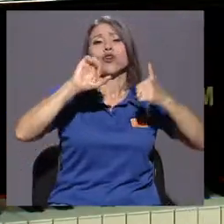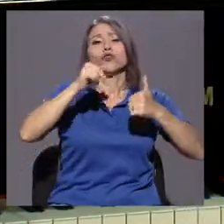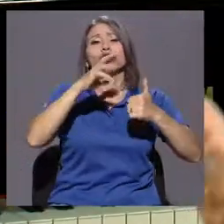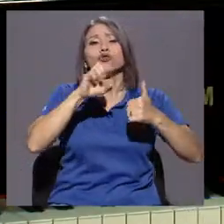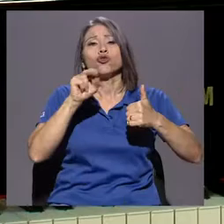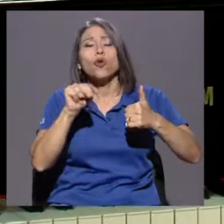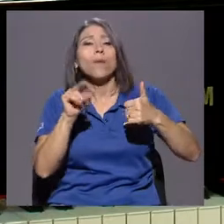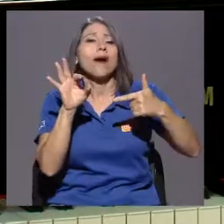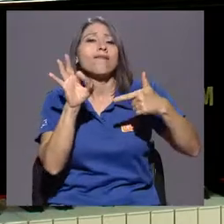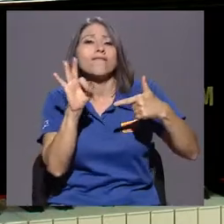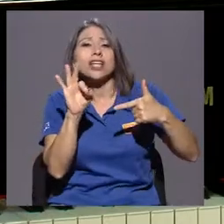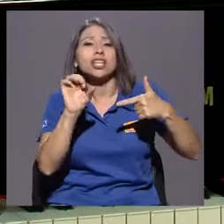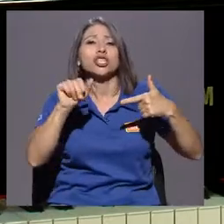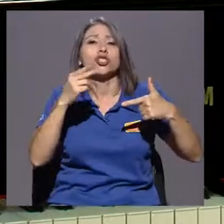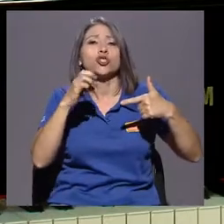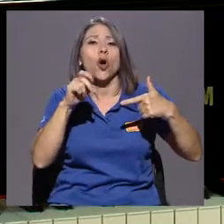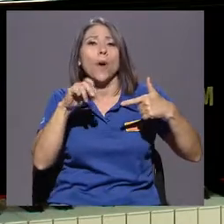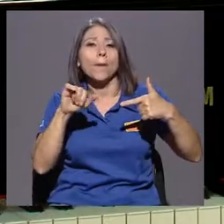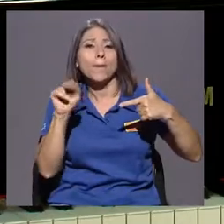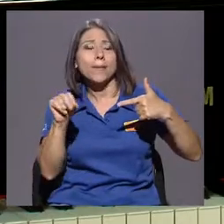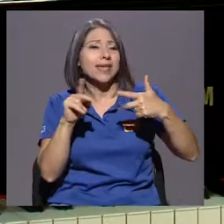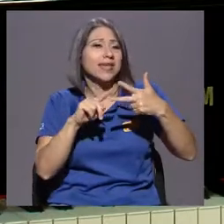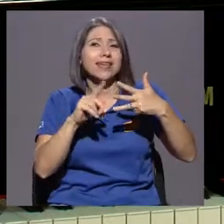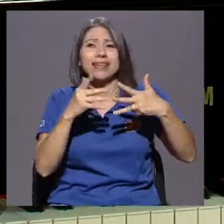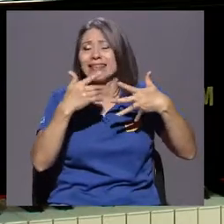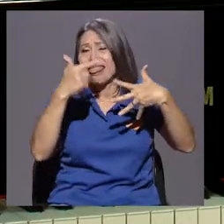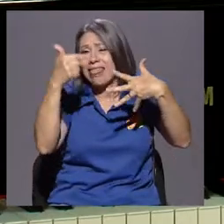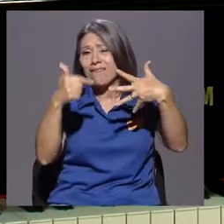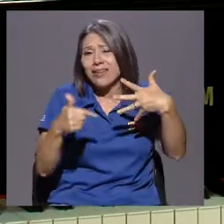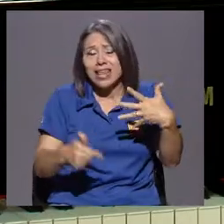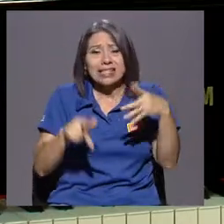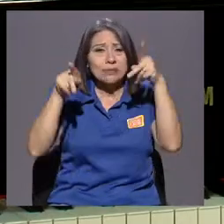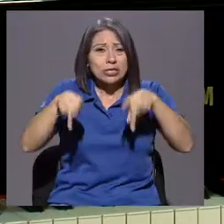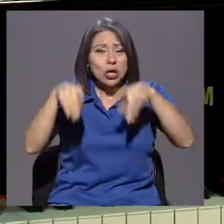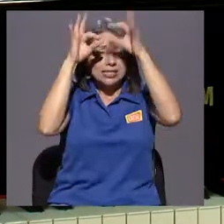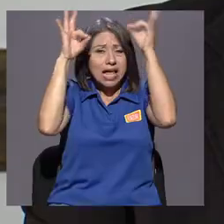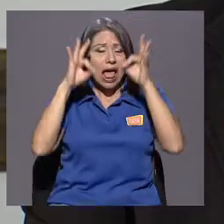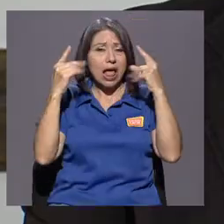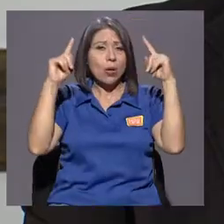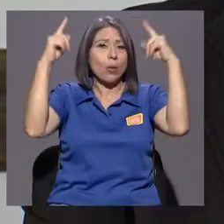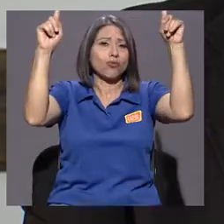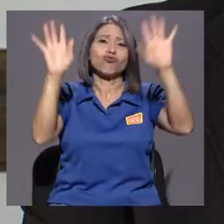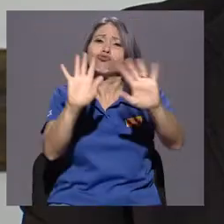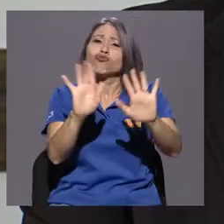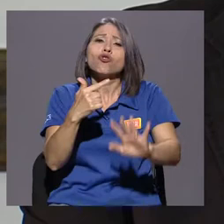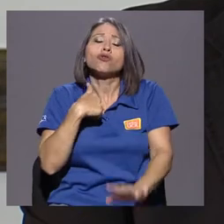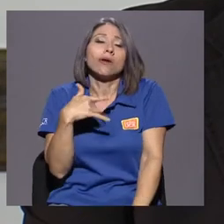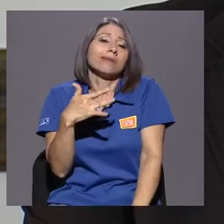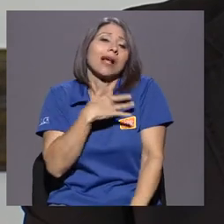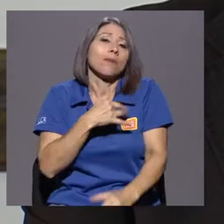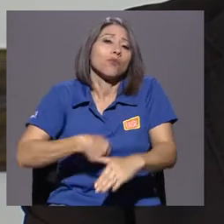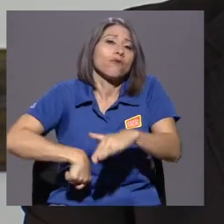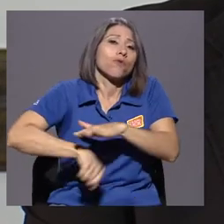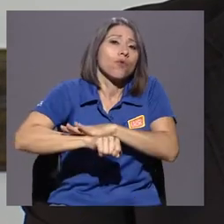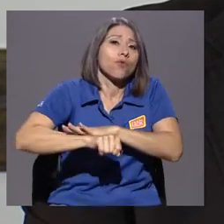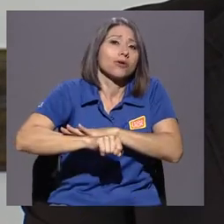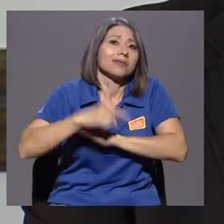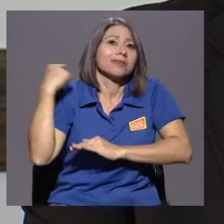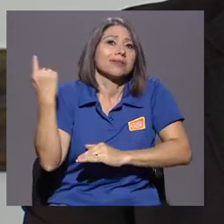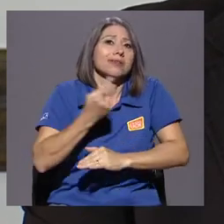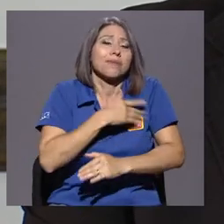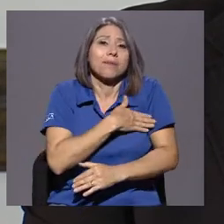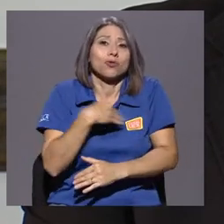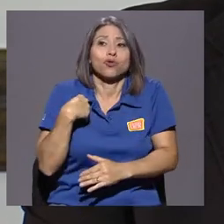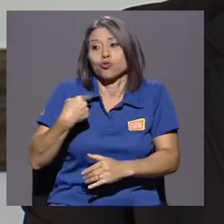hugo y baudelaire y que soy no no no no hay yo amo el fútbol siempre me gustó como no pude practicarlo me